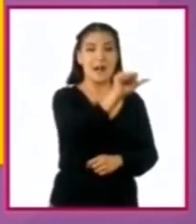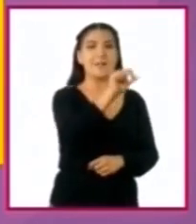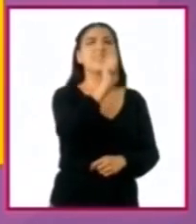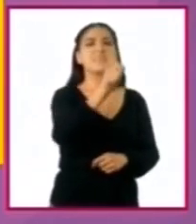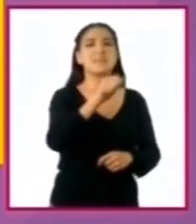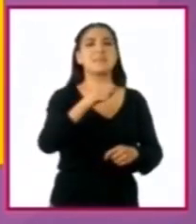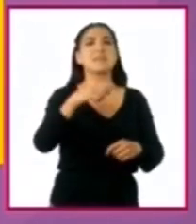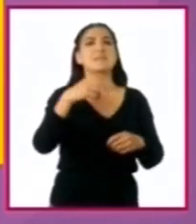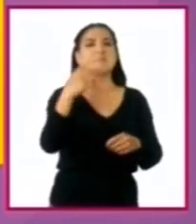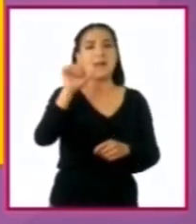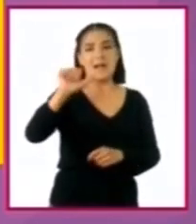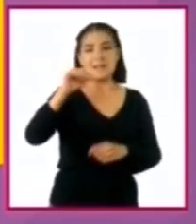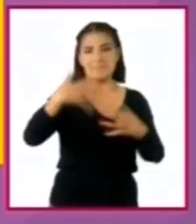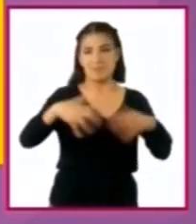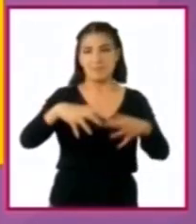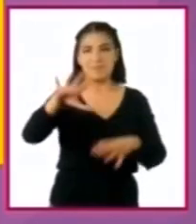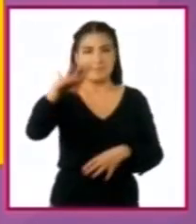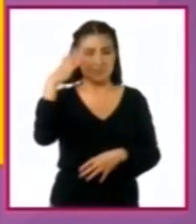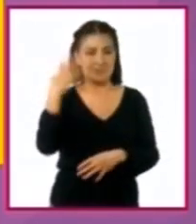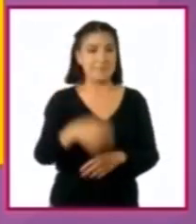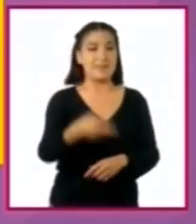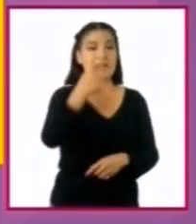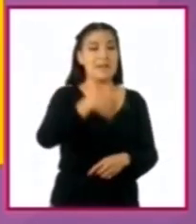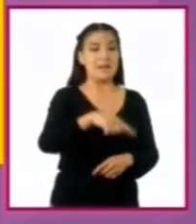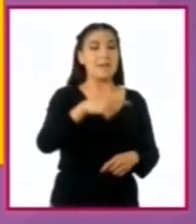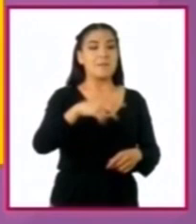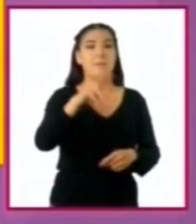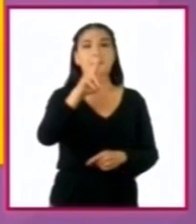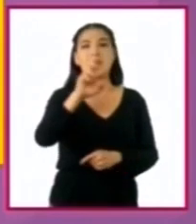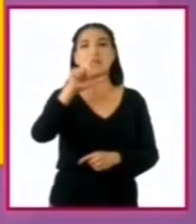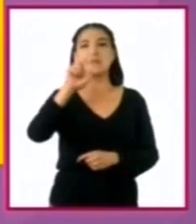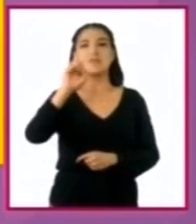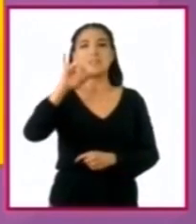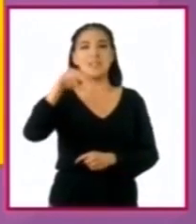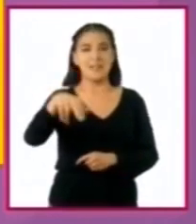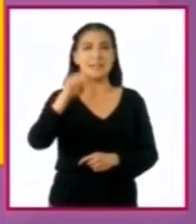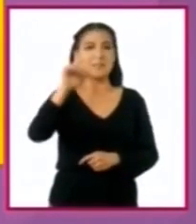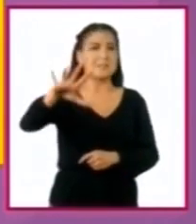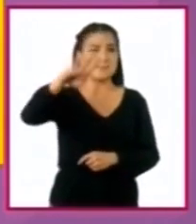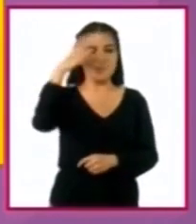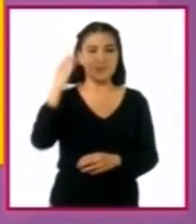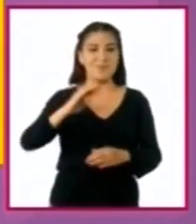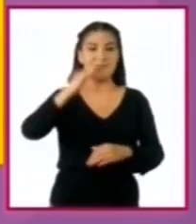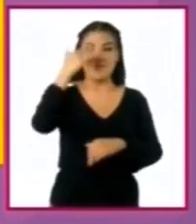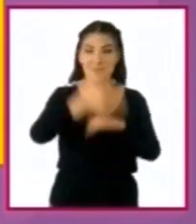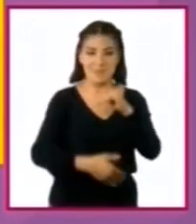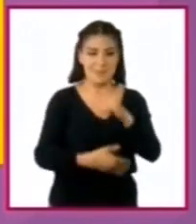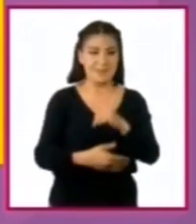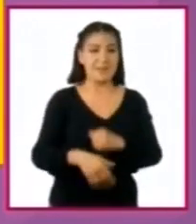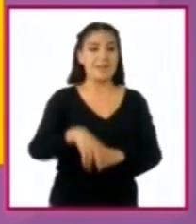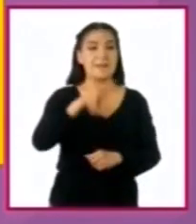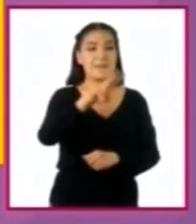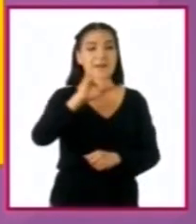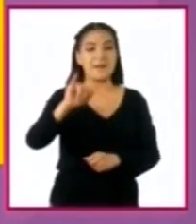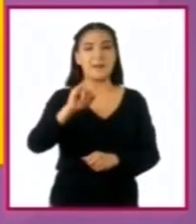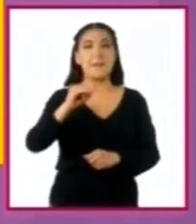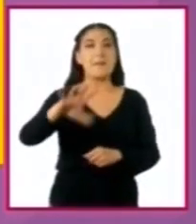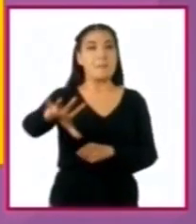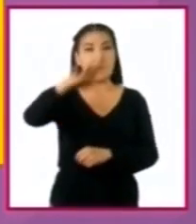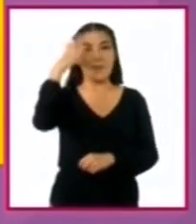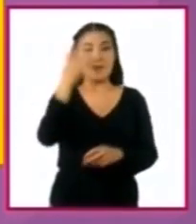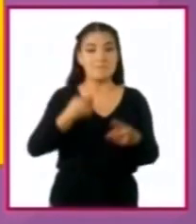aceleración, BF, velocidad final, igual a 0 metros sobre segundo, BI, velocidad